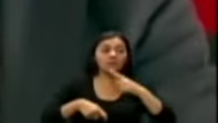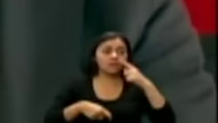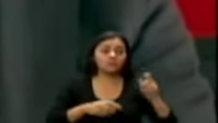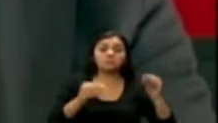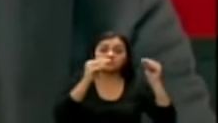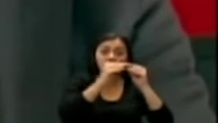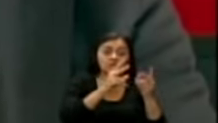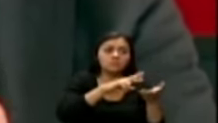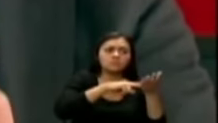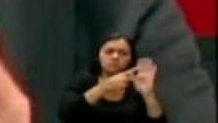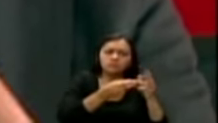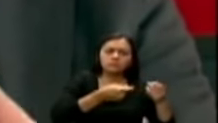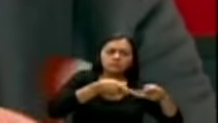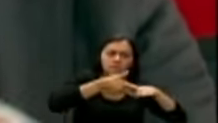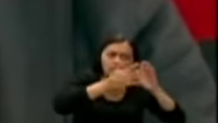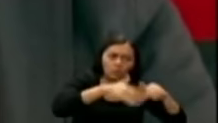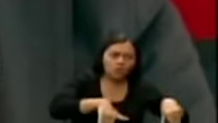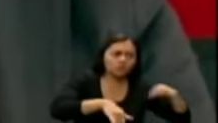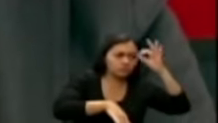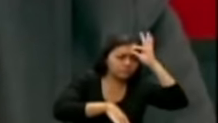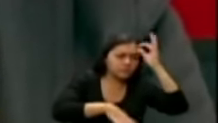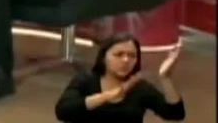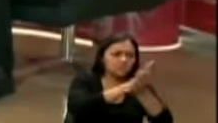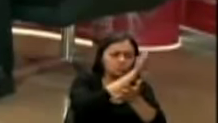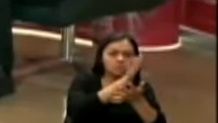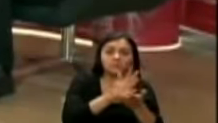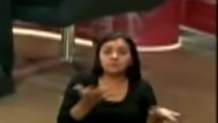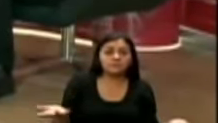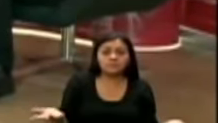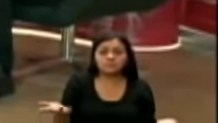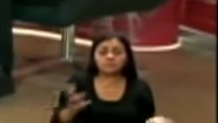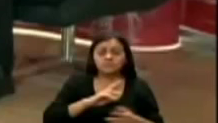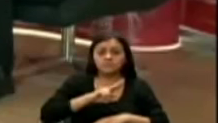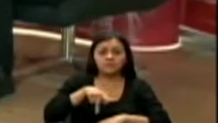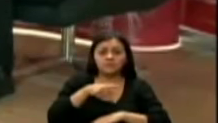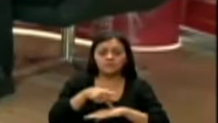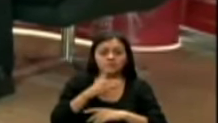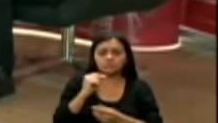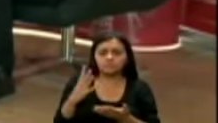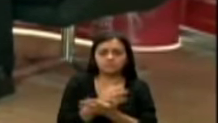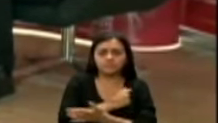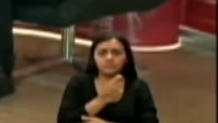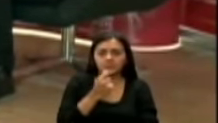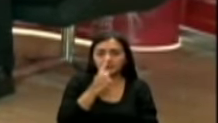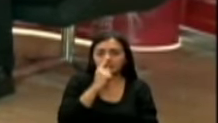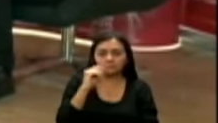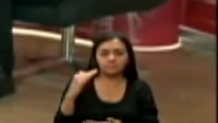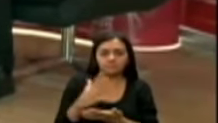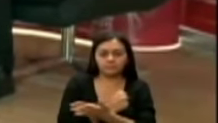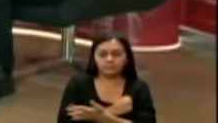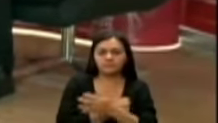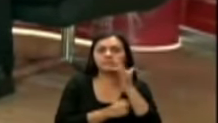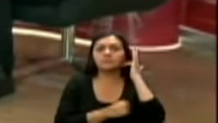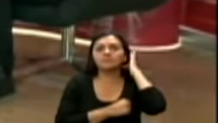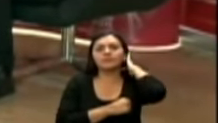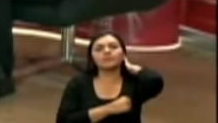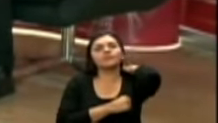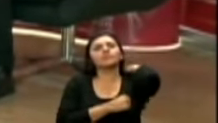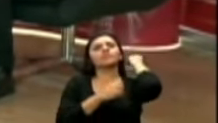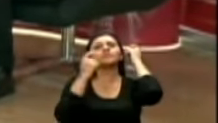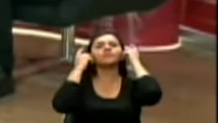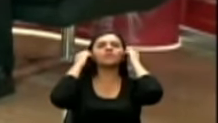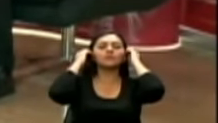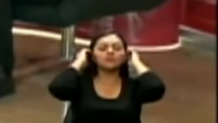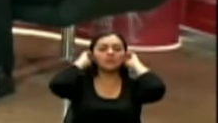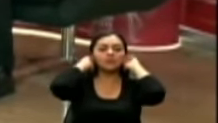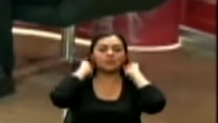más significativo. Y creo que no logran resolverlo. Y en este momento, Emir, aparece una figura que no